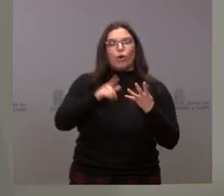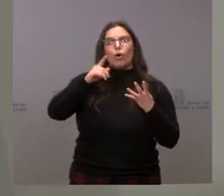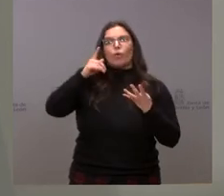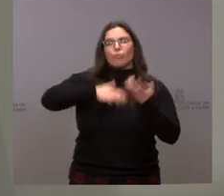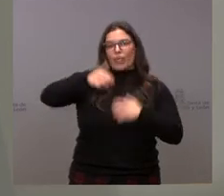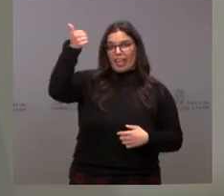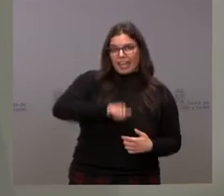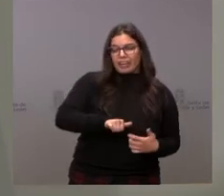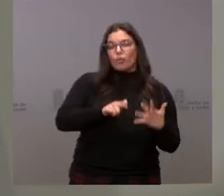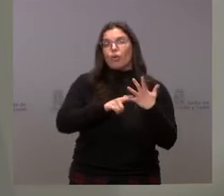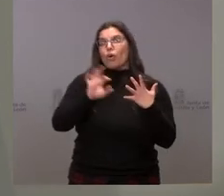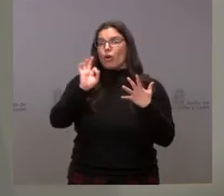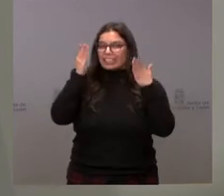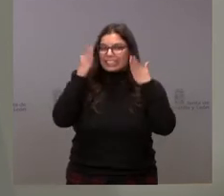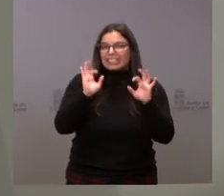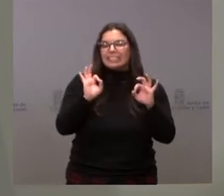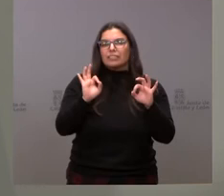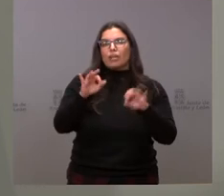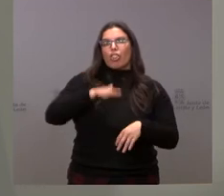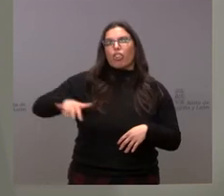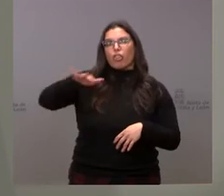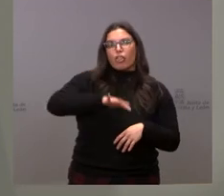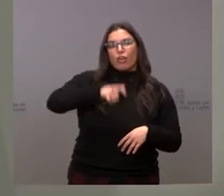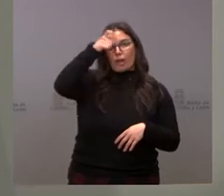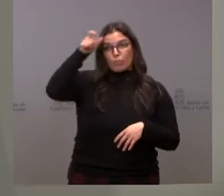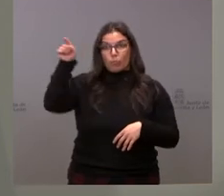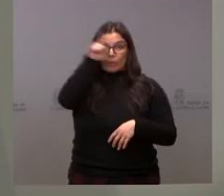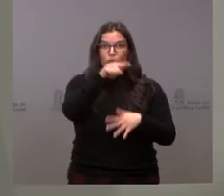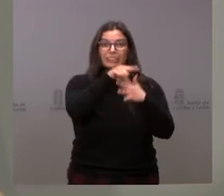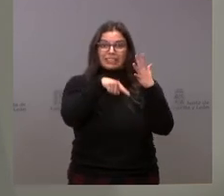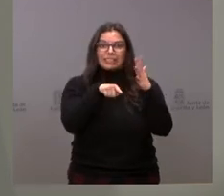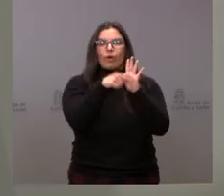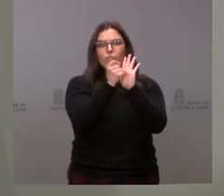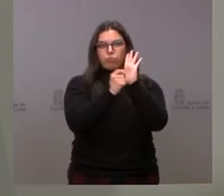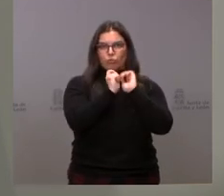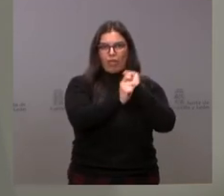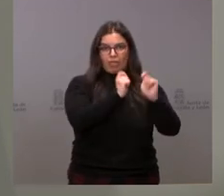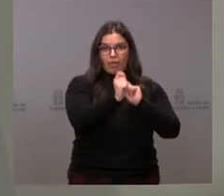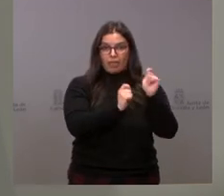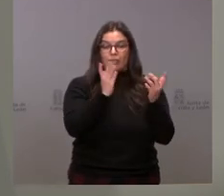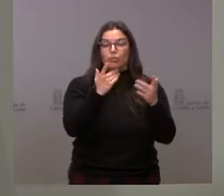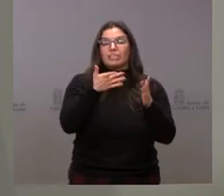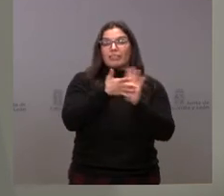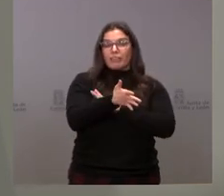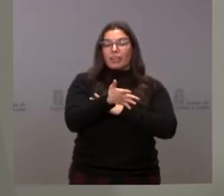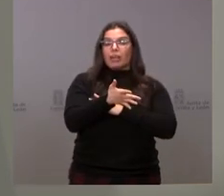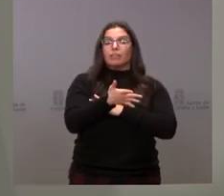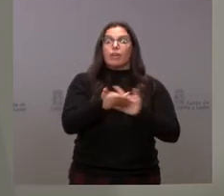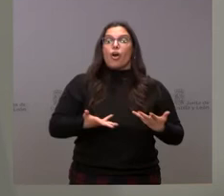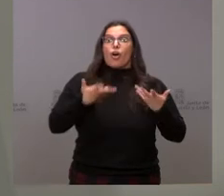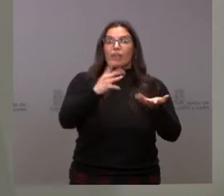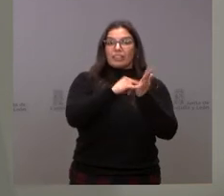incidiendo especialmente en las zonas de ámbito rural de esta forma lo que estamos garantizando no sólo es la calidad en el sistema